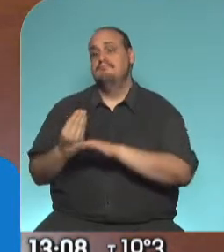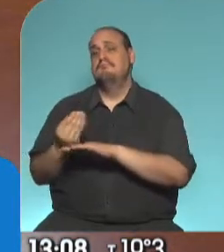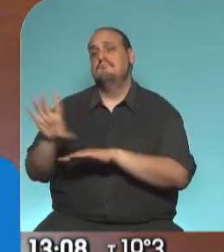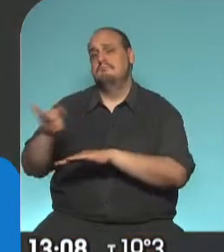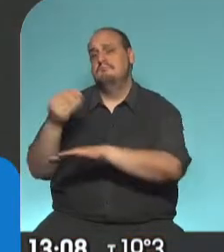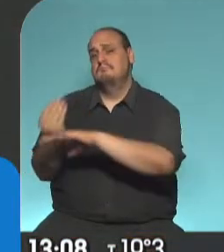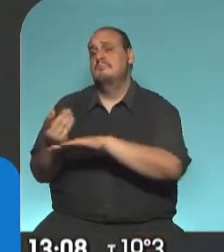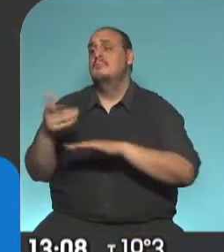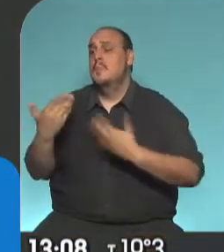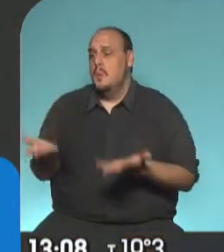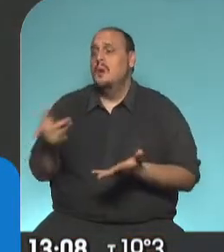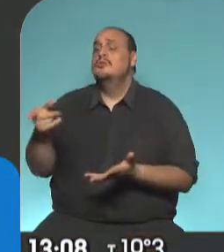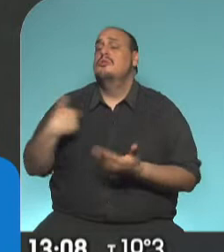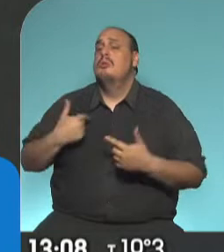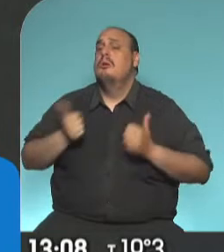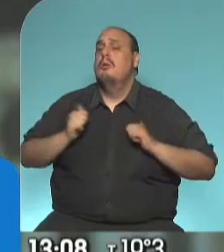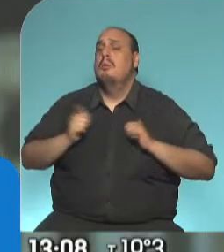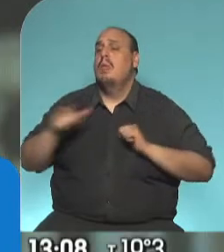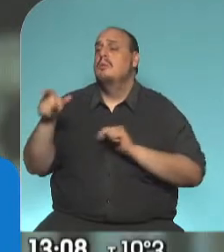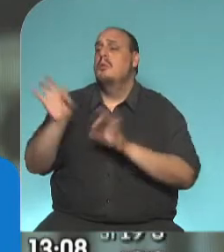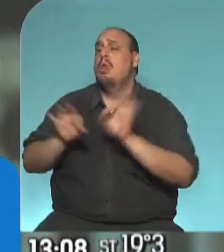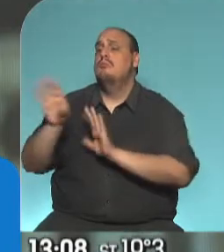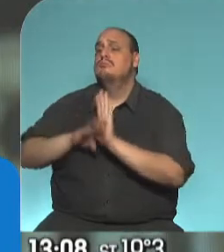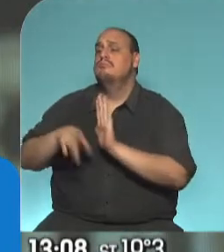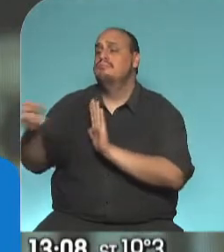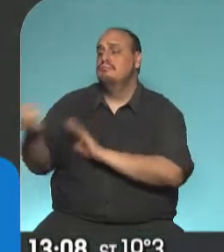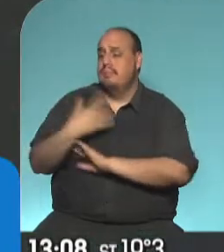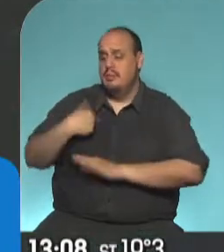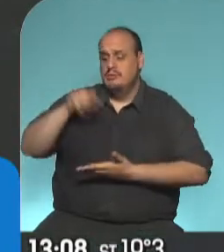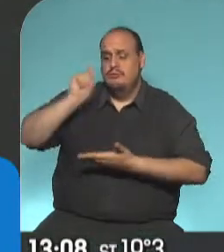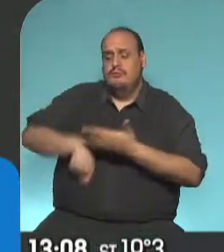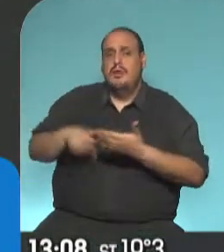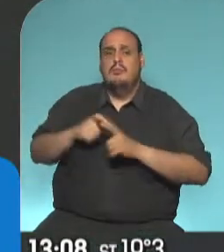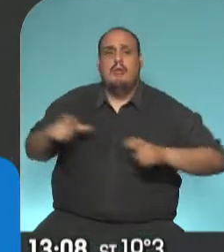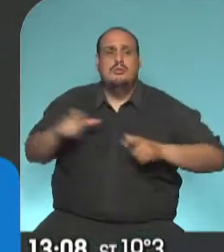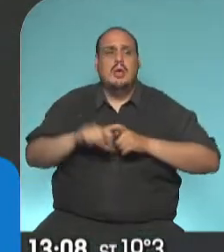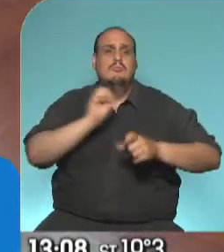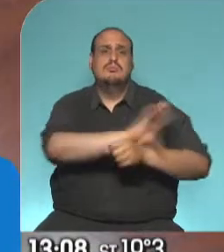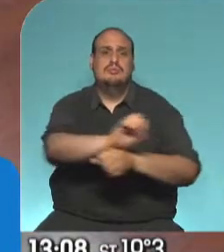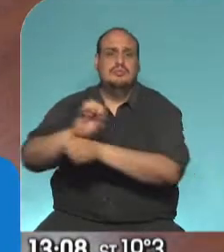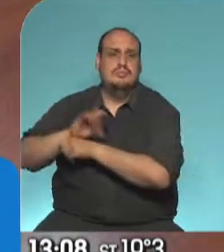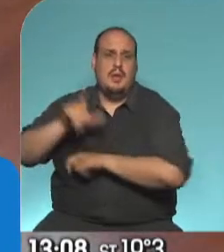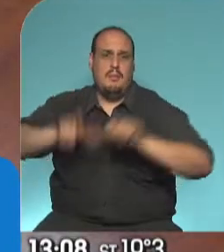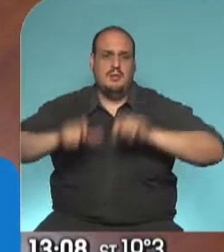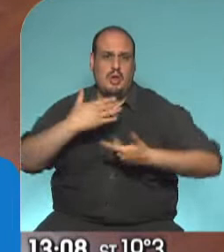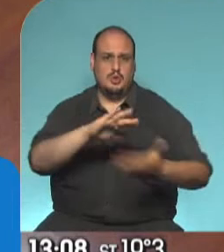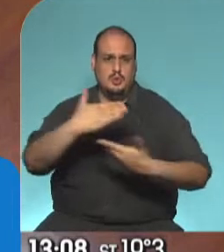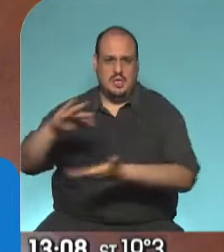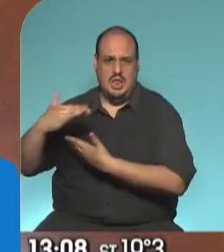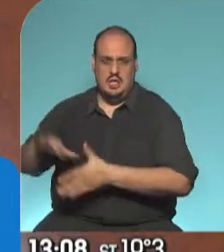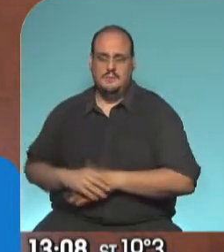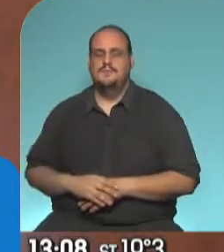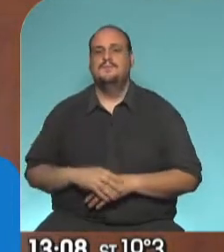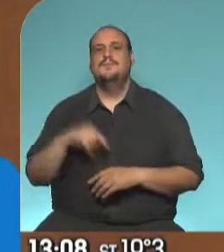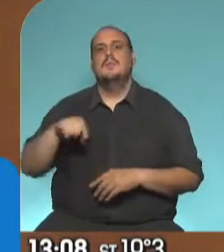estoy esperando que me manden el proyecto, lo firmo y firmamos los cheques. Sí, porque una de las cosas que se discuten es que haya